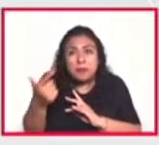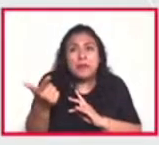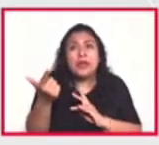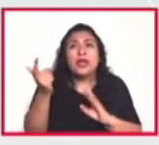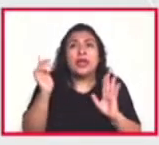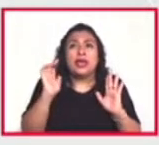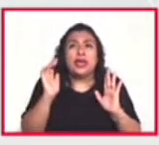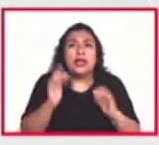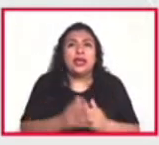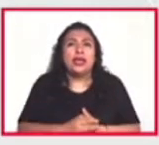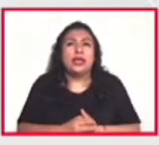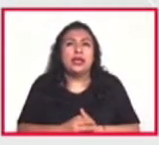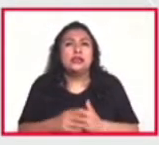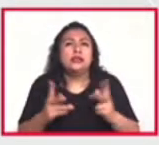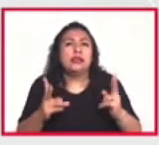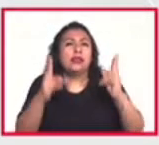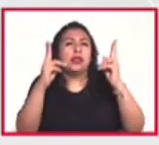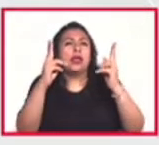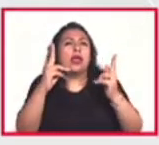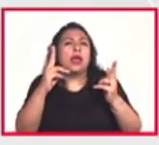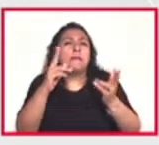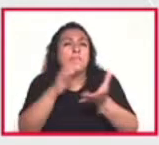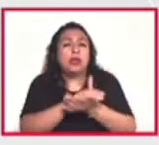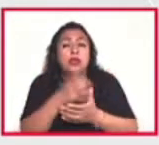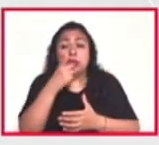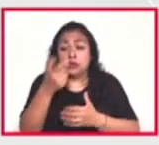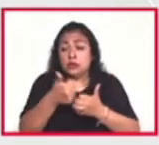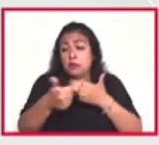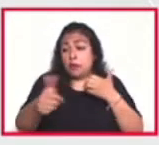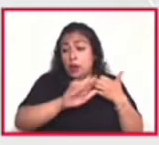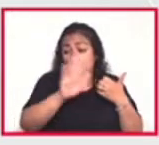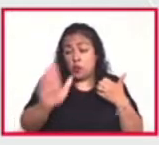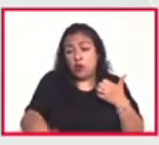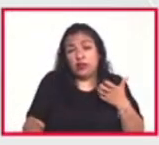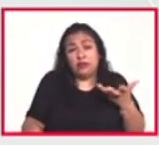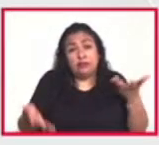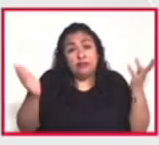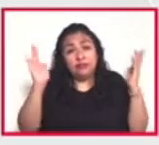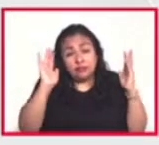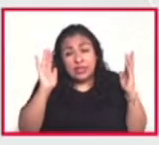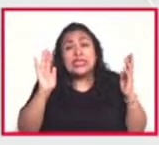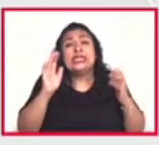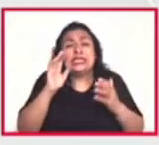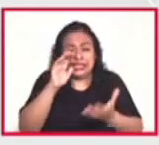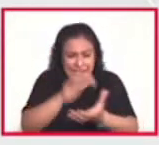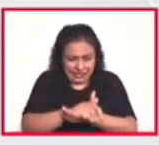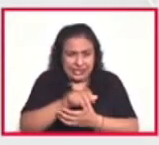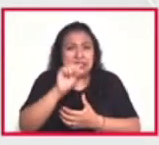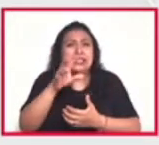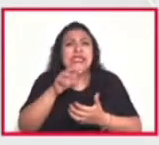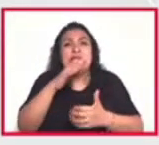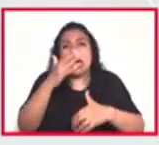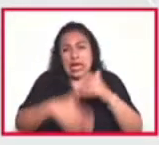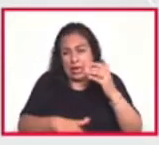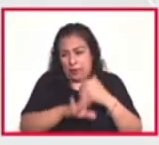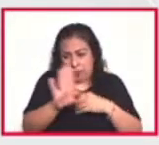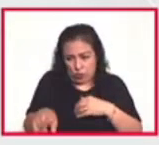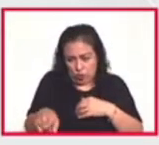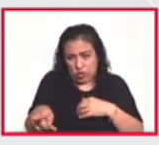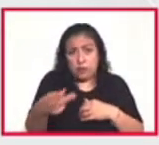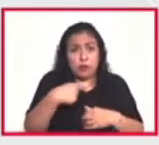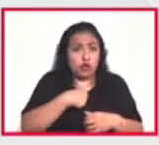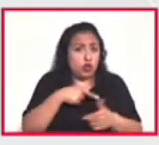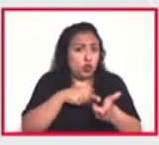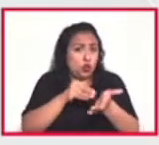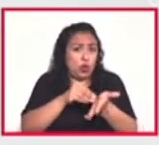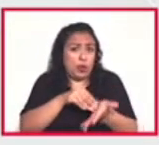esa del matrimonio, ¿no? Hasta que la muerte nos separe. Bueno, el matrimonio sí acaba con la muerte porque es una institución humana. Las